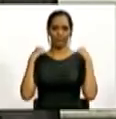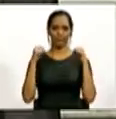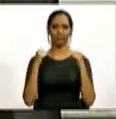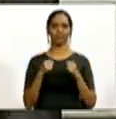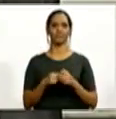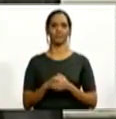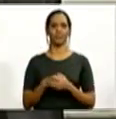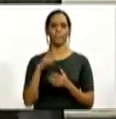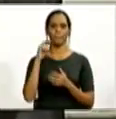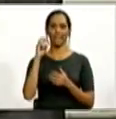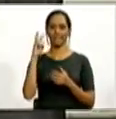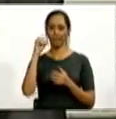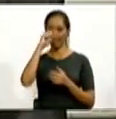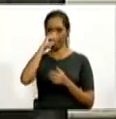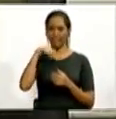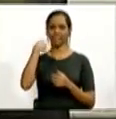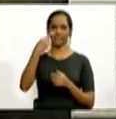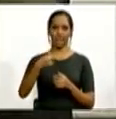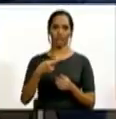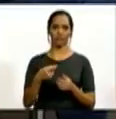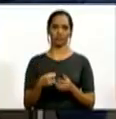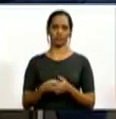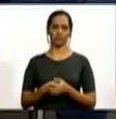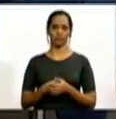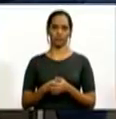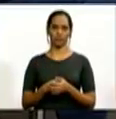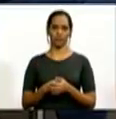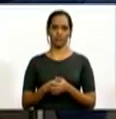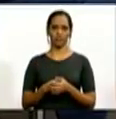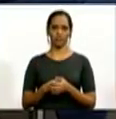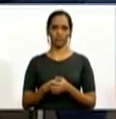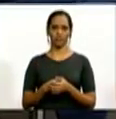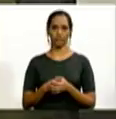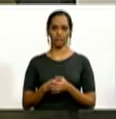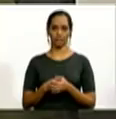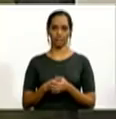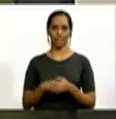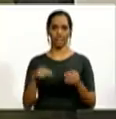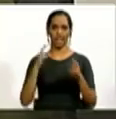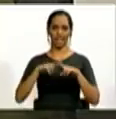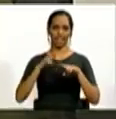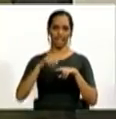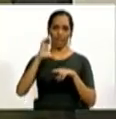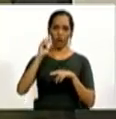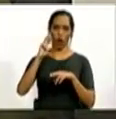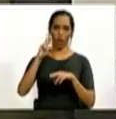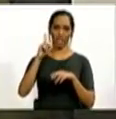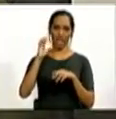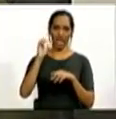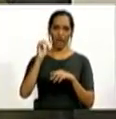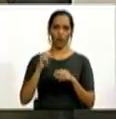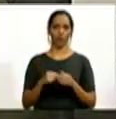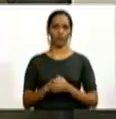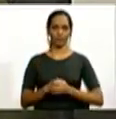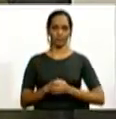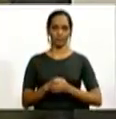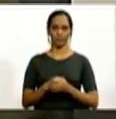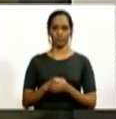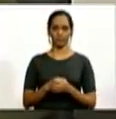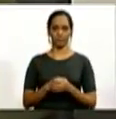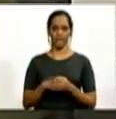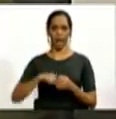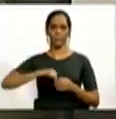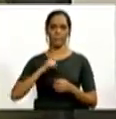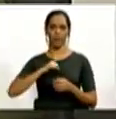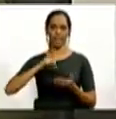bolivariano 2020 mañana. A Cordero, Espinosa, de Ciatiuna. Ah, que está cumpliendo años las niñas de Cordero. Eso es Cordero de allá, esas operaciones allá de la